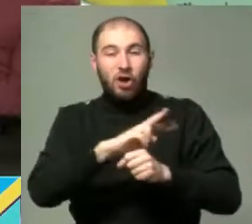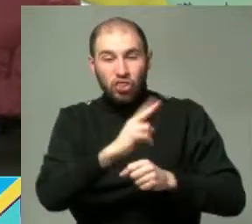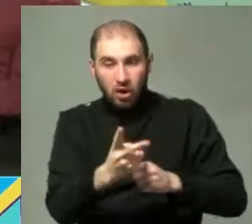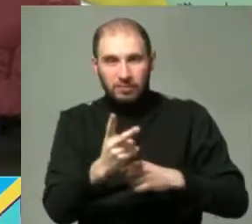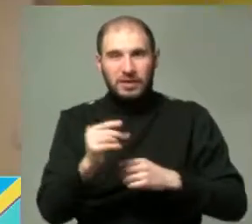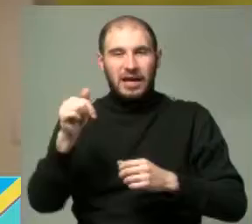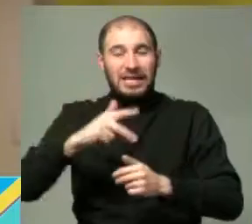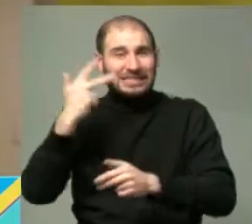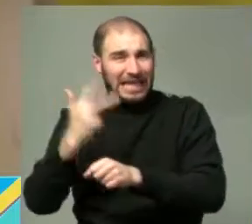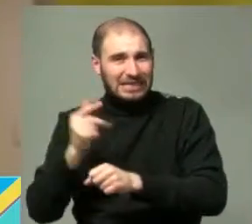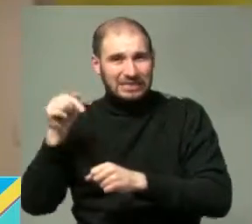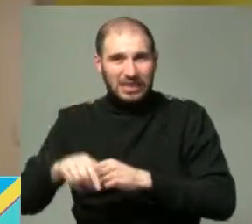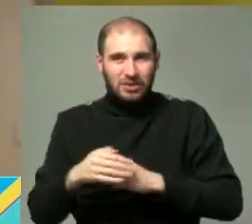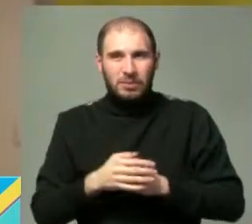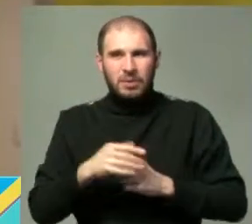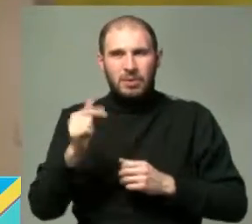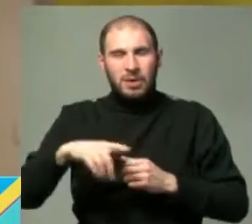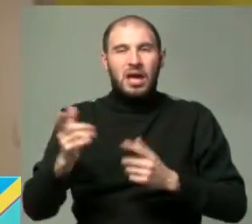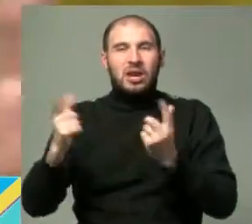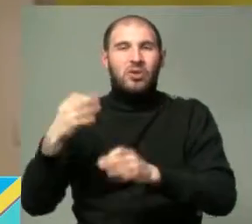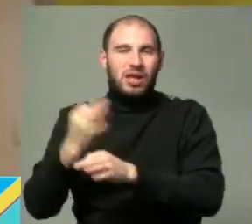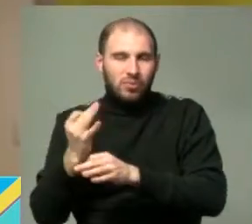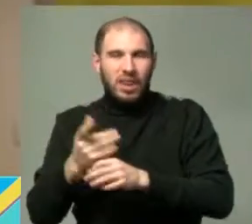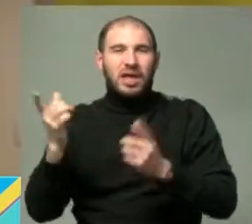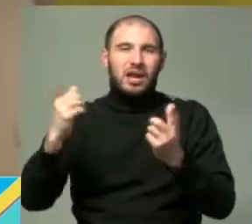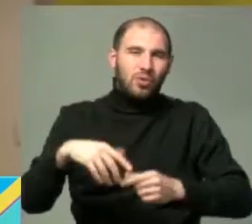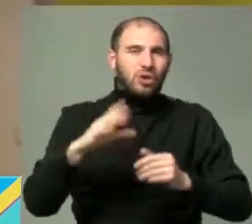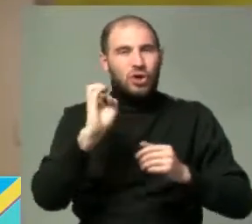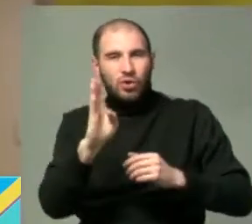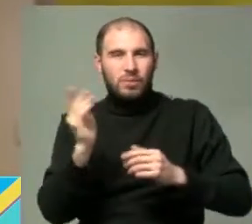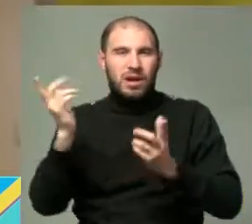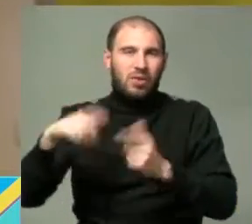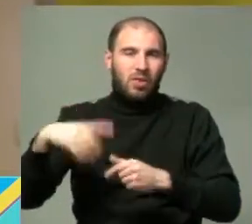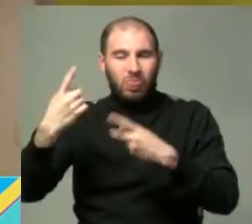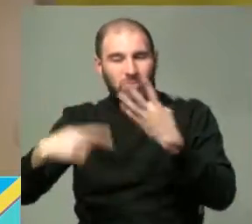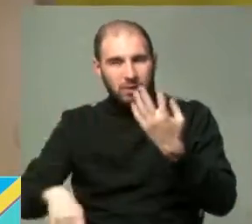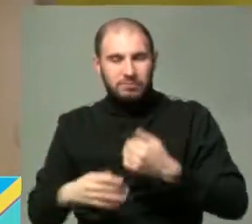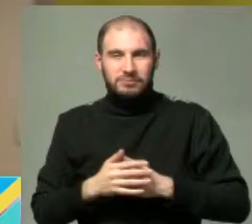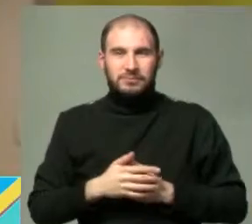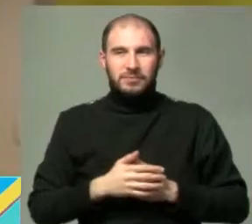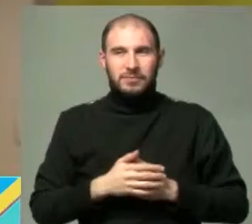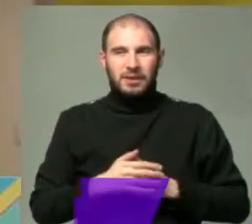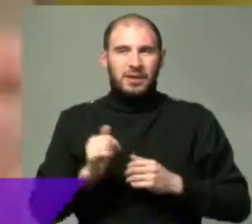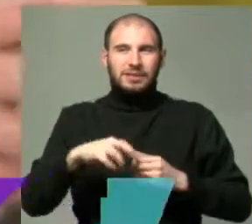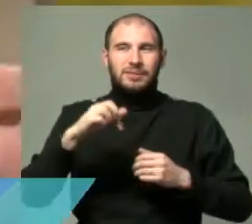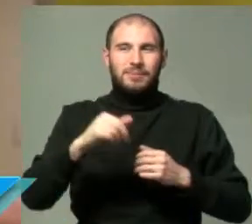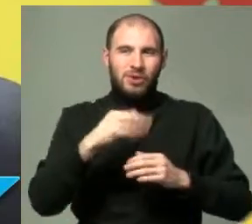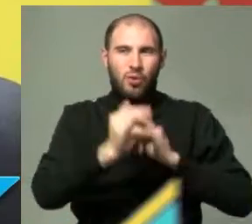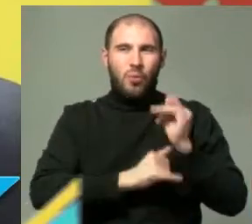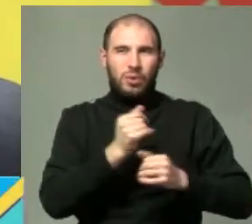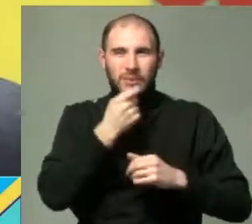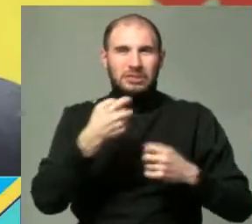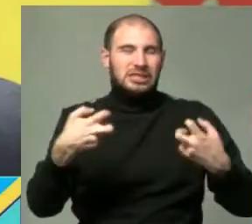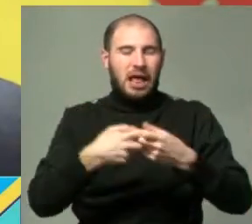la tercera jornada de ir a las reuniones de la escuela, ir a las reuniones del club, ir a las reuniones, ¿no? De esto, si está en política ni te cuento, si está en un gremio